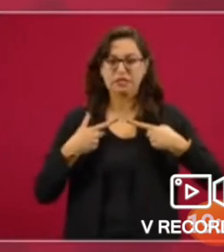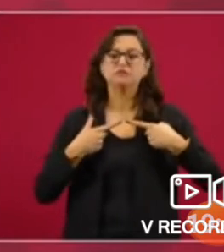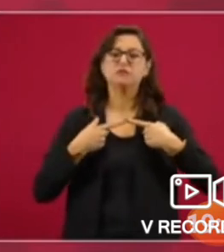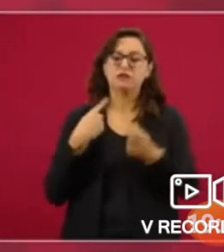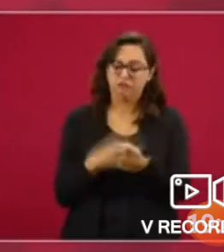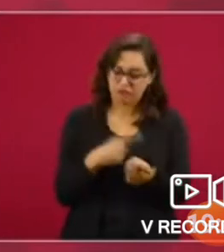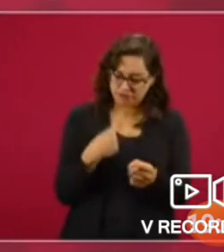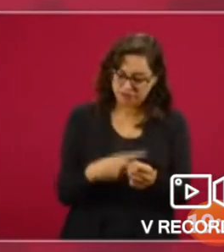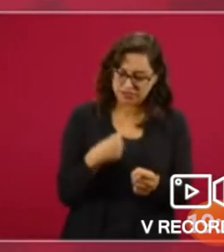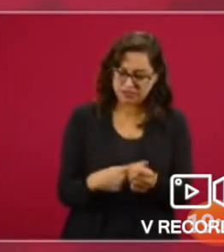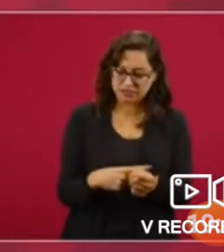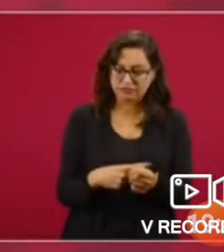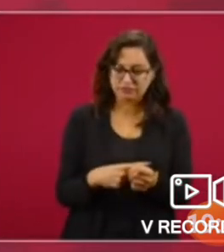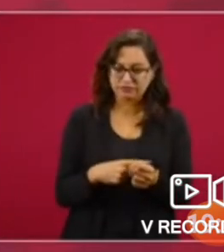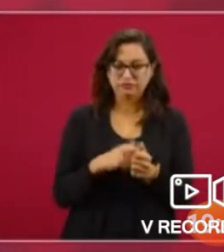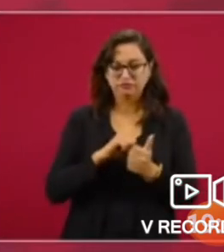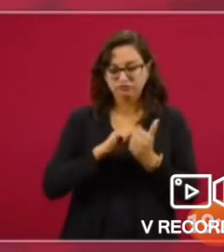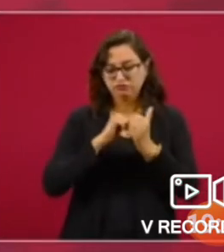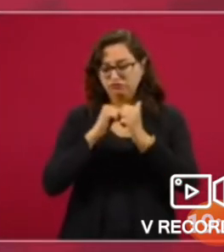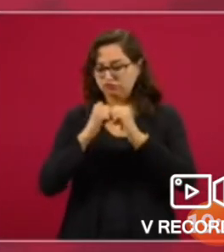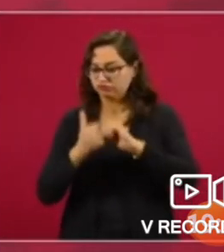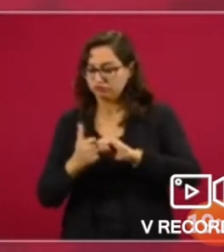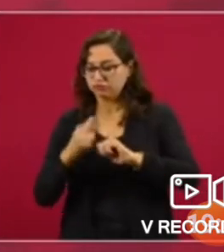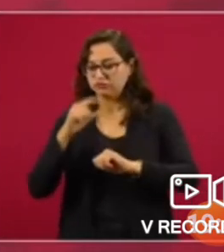COVID y que afortunadamente no